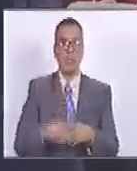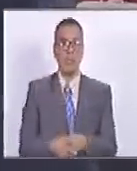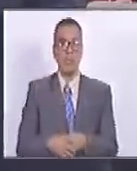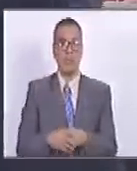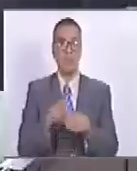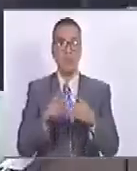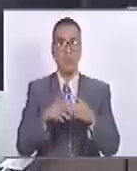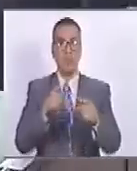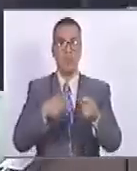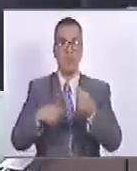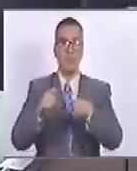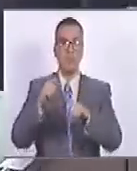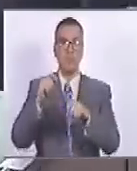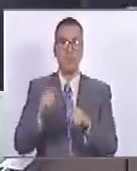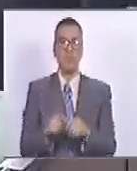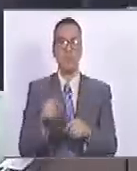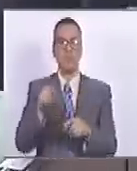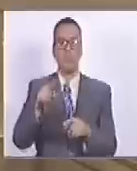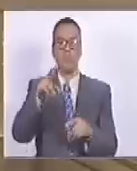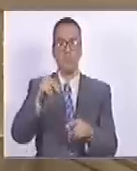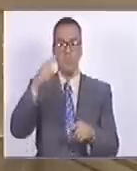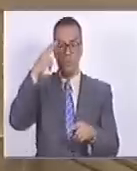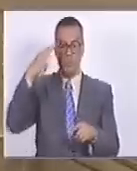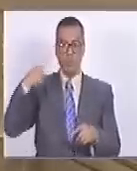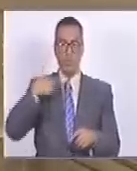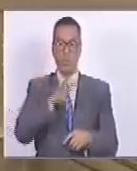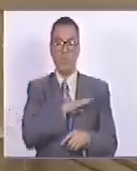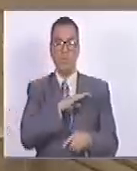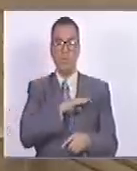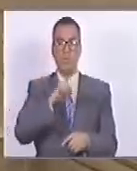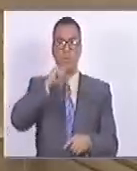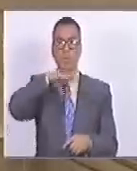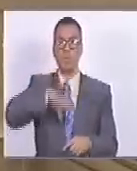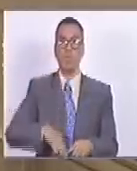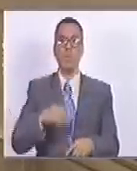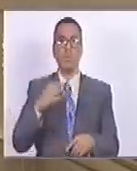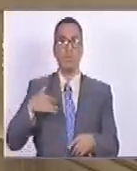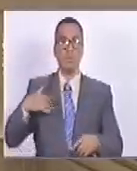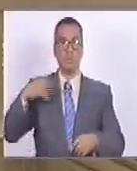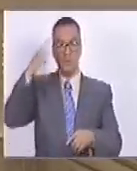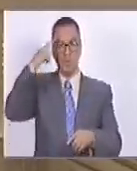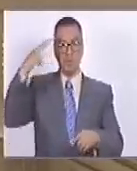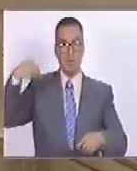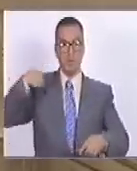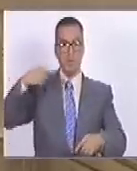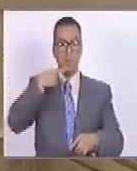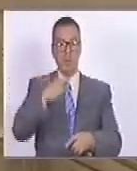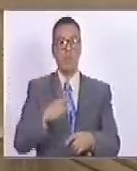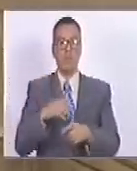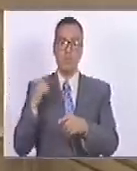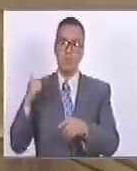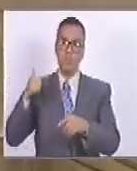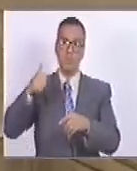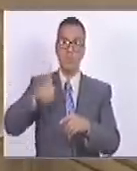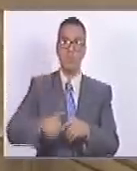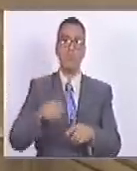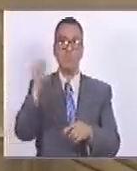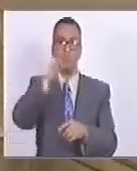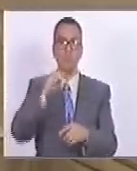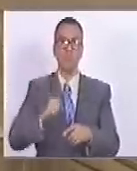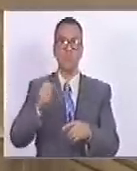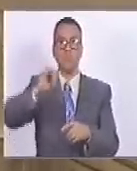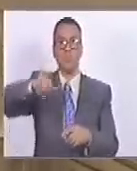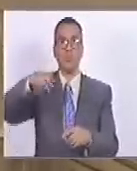Por el contrario, me enorgullezco de mi historia, me siento orgulloso de descender de Simón